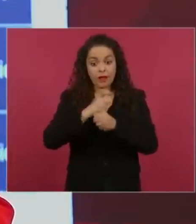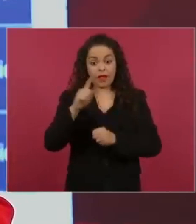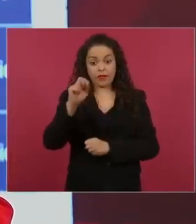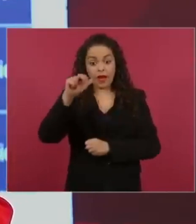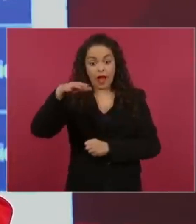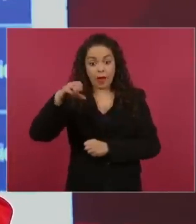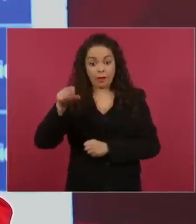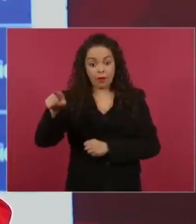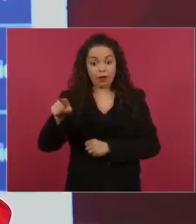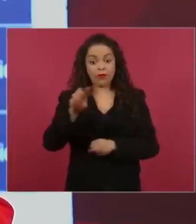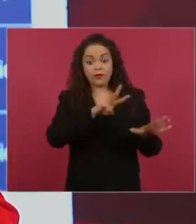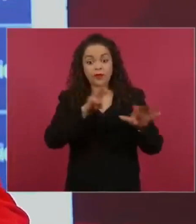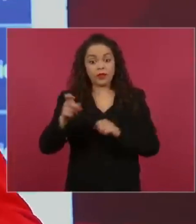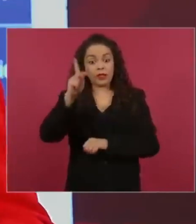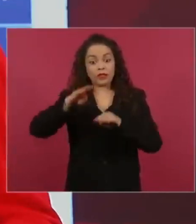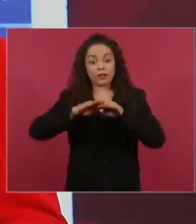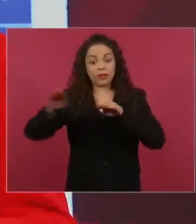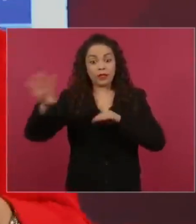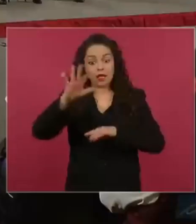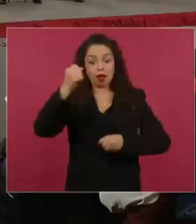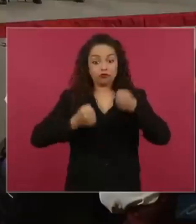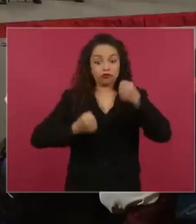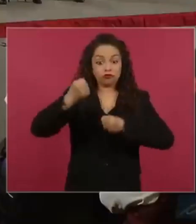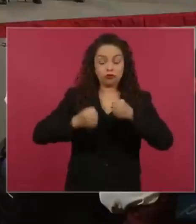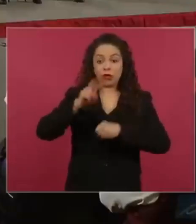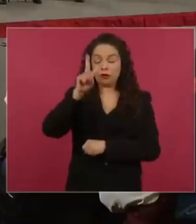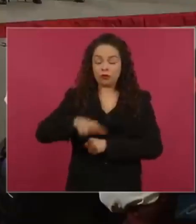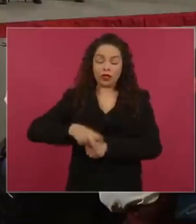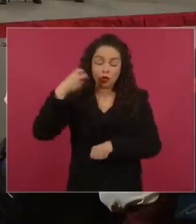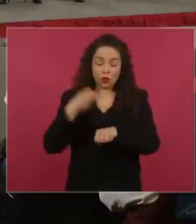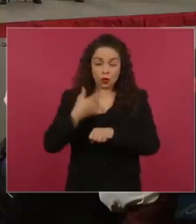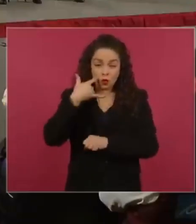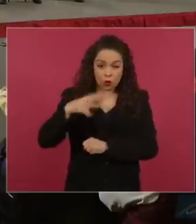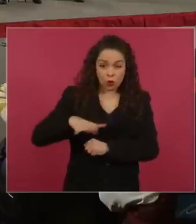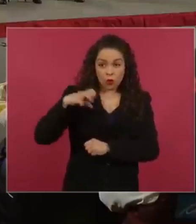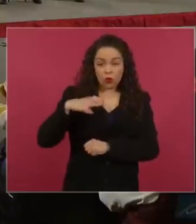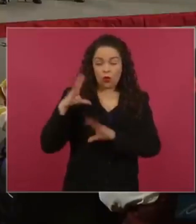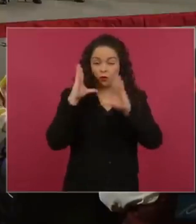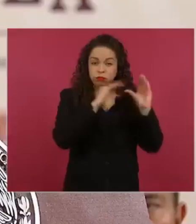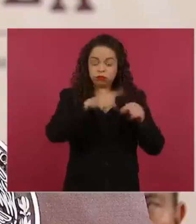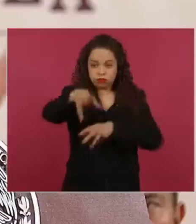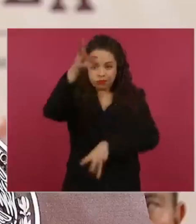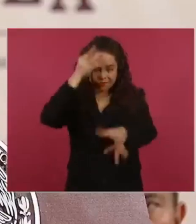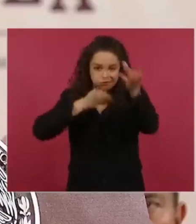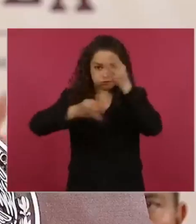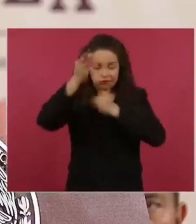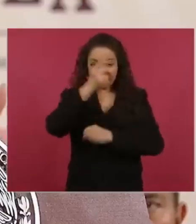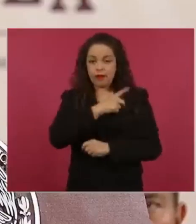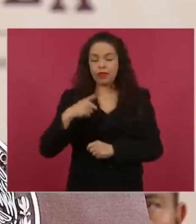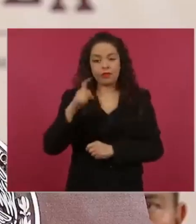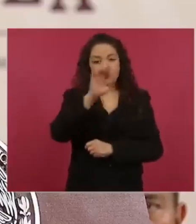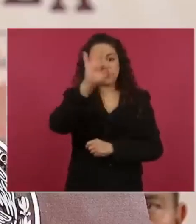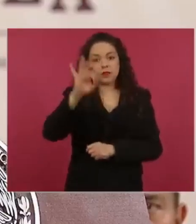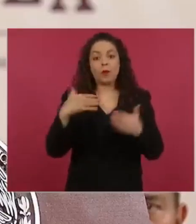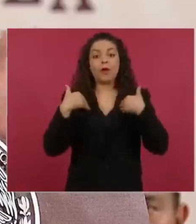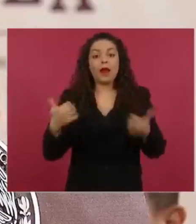un tren hasta más de 300 kilómetros. La preparación está siendo muy intensiva y ahora el tema es también que entiendan a la perfección este